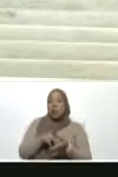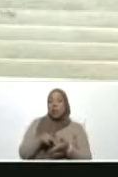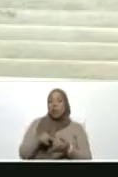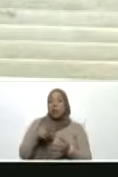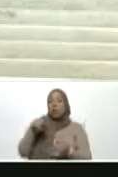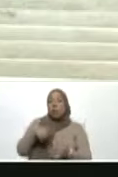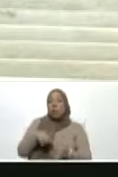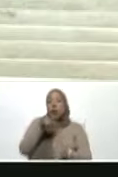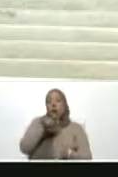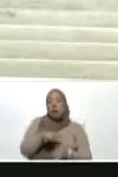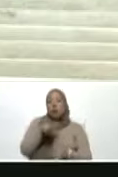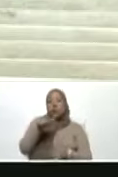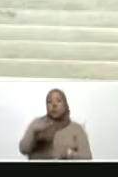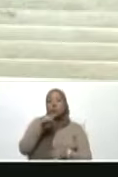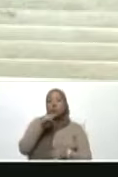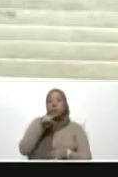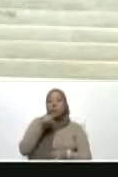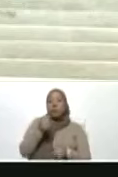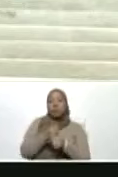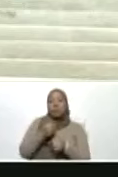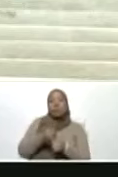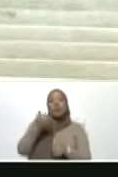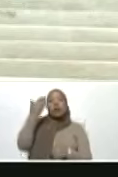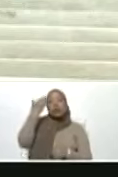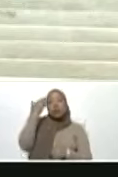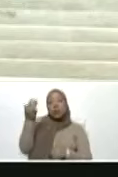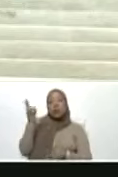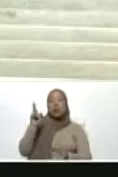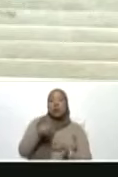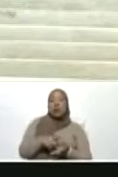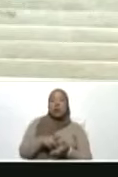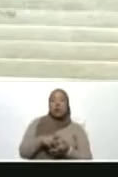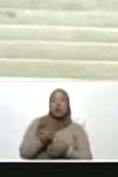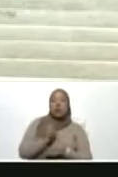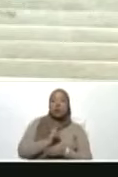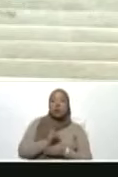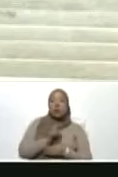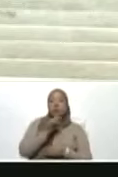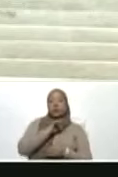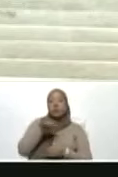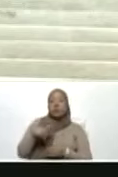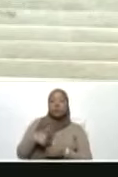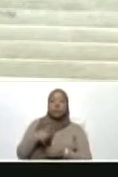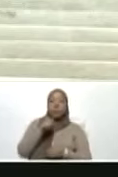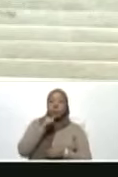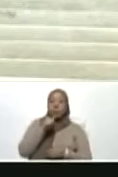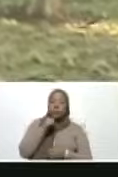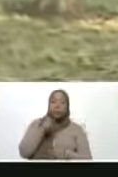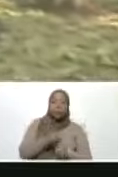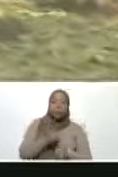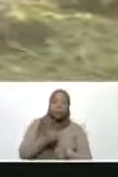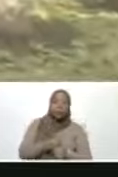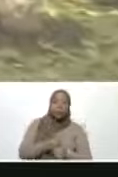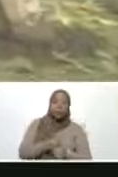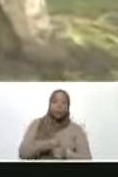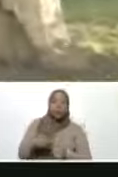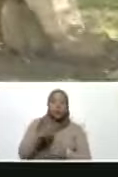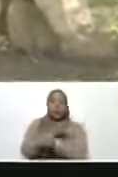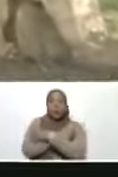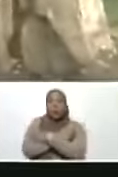Aquí la gente llegó, mira, vamos a saludar. Ya voy para allá, ya voy para allá. Ya vamos a dar un